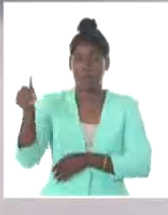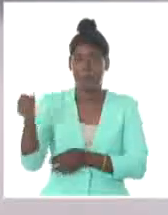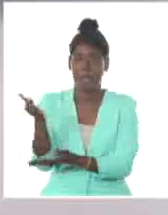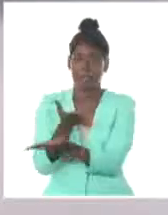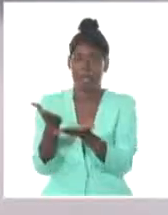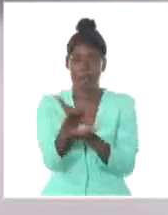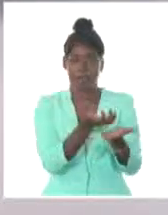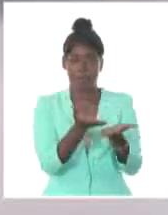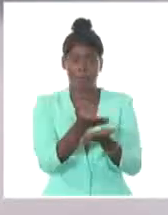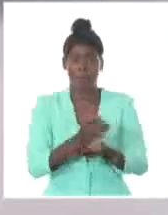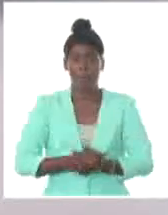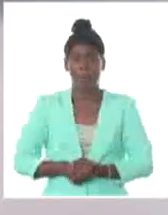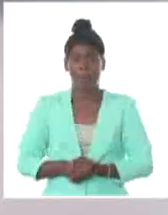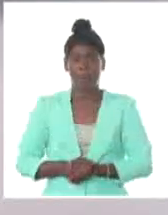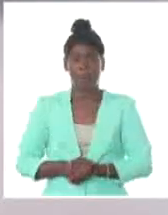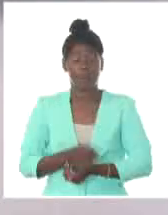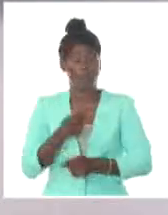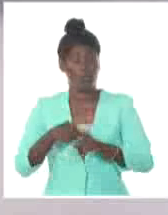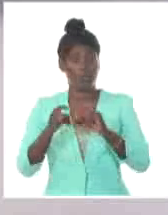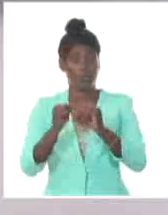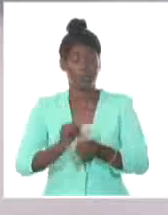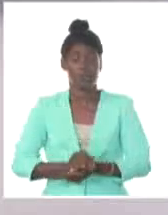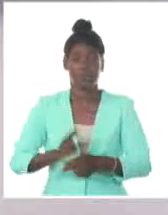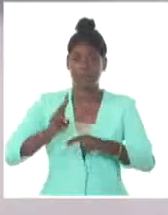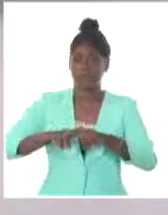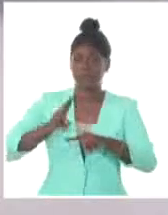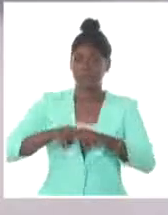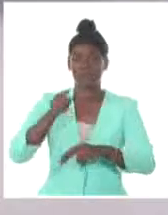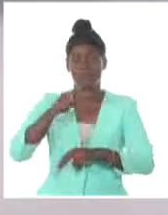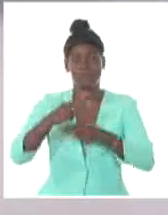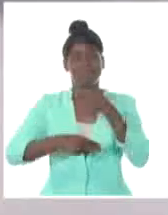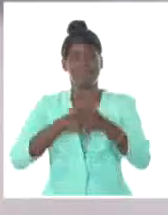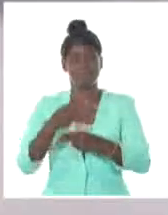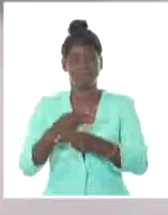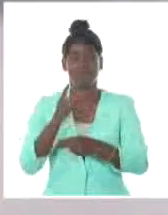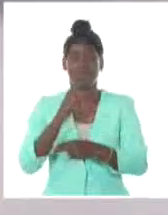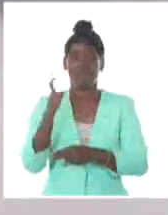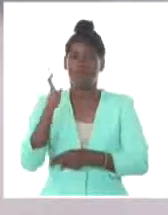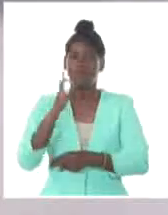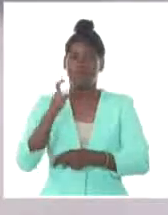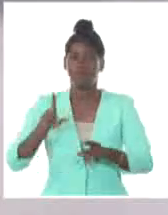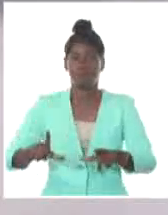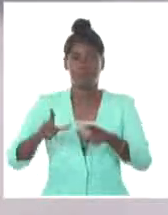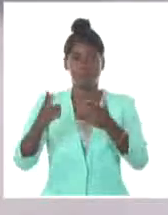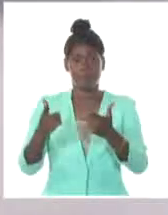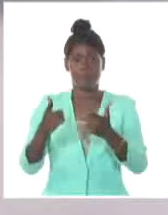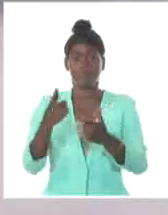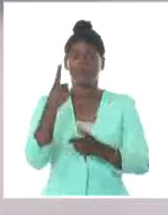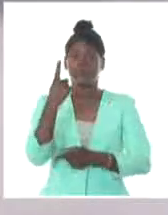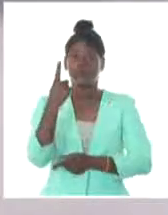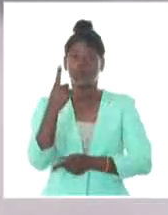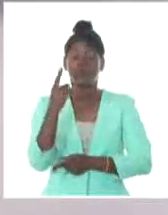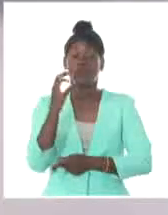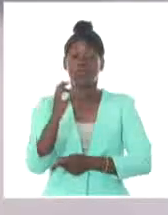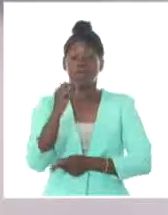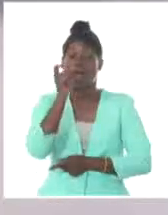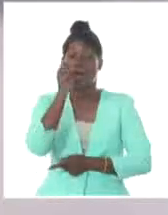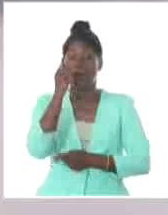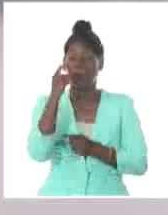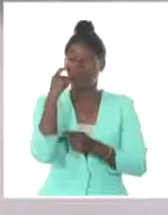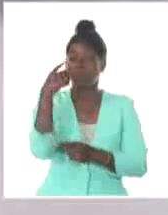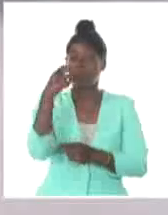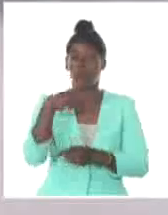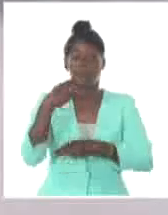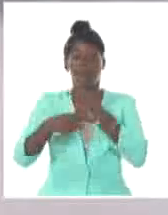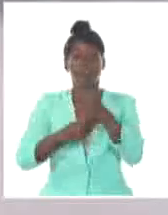este viernes a las 10 de la mañana para celebrar el centenario de Enrique Núñez Rodríguez, quien por más de 4 décadas desarrolló una intensa carrera